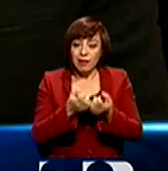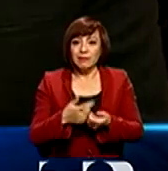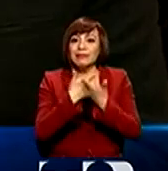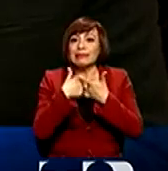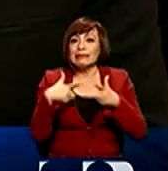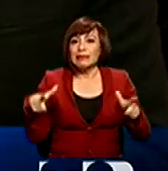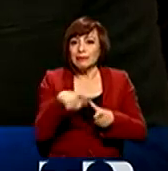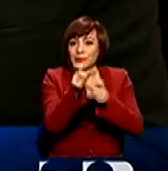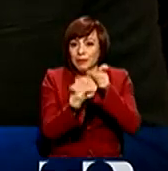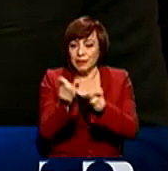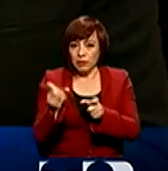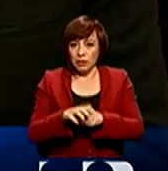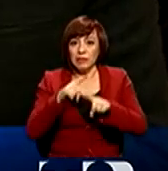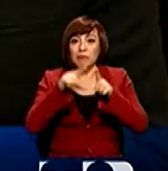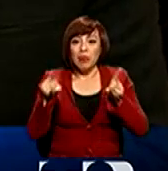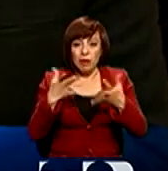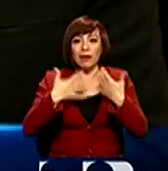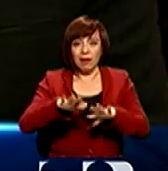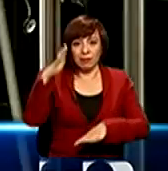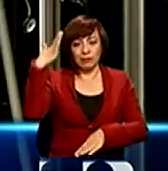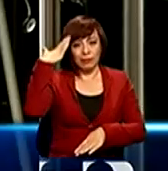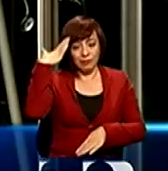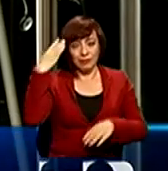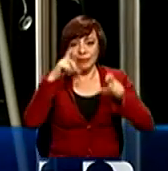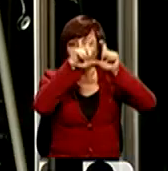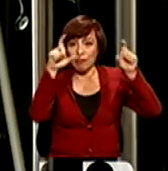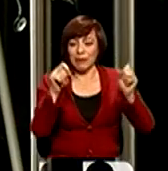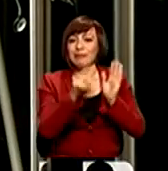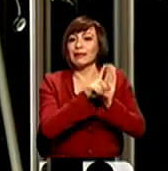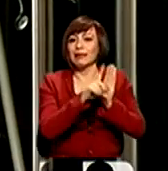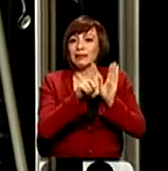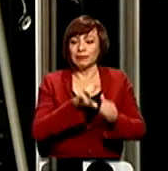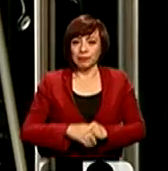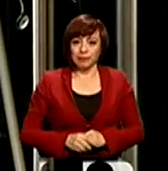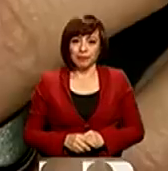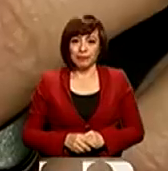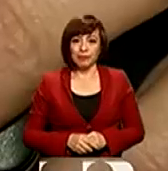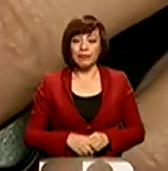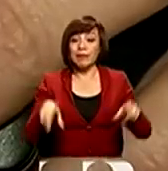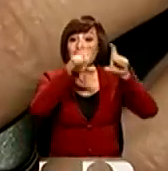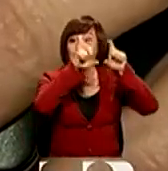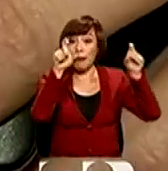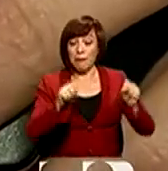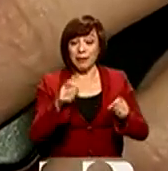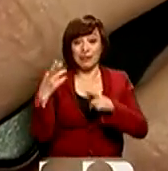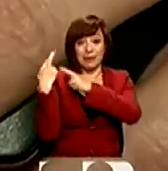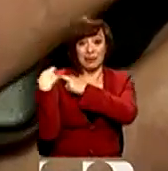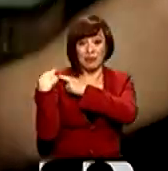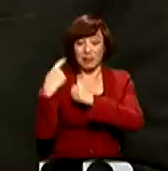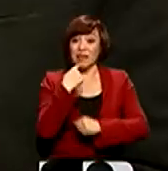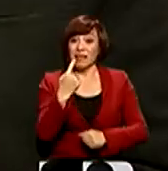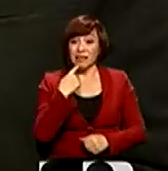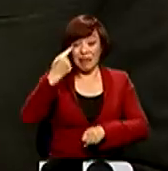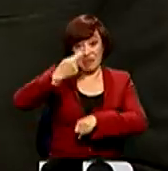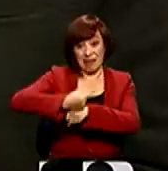de vigilancia electrónica censa cualquiera de estos intentos. Porque... CIEC es la empresa proveedora de los dispositivos de vigilancia. Y su gerente